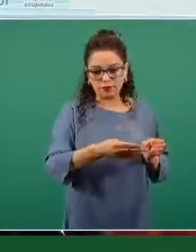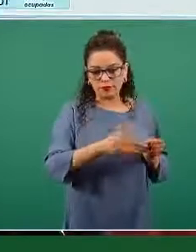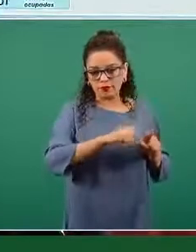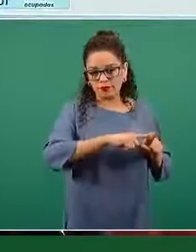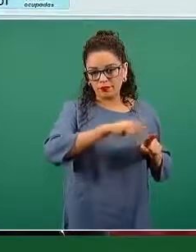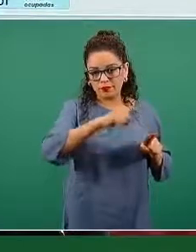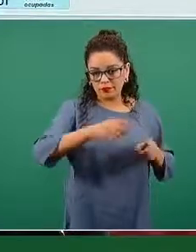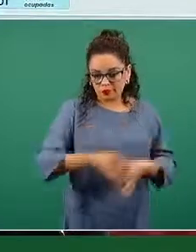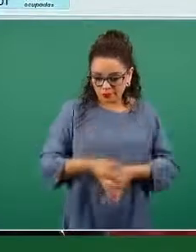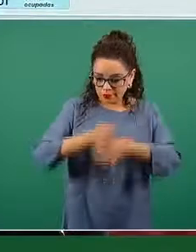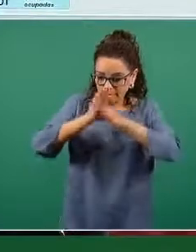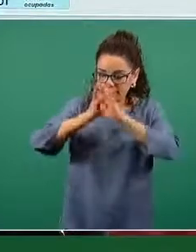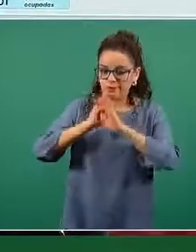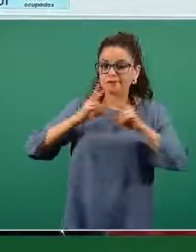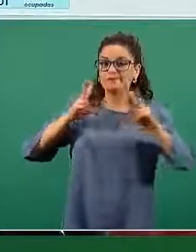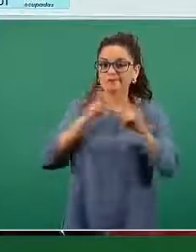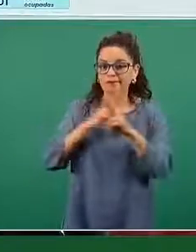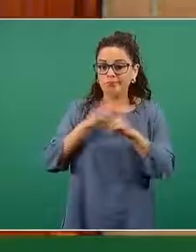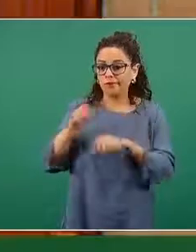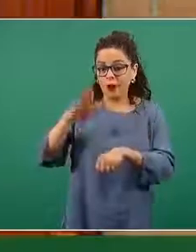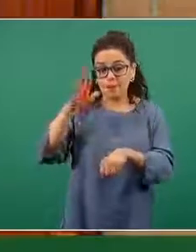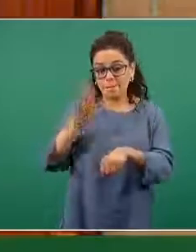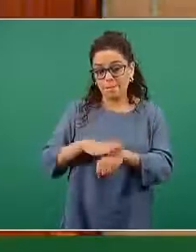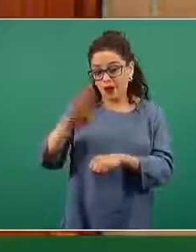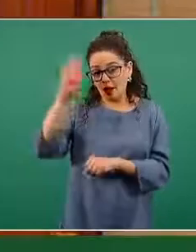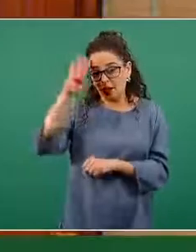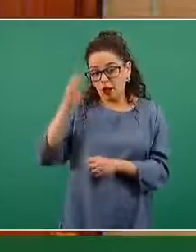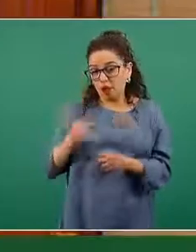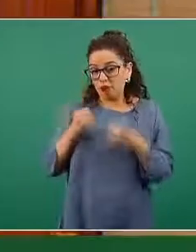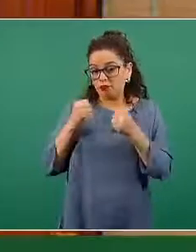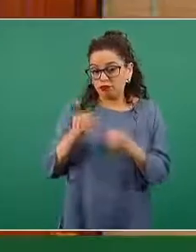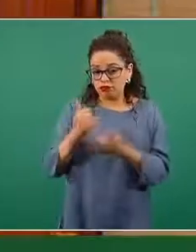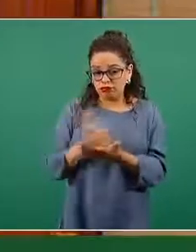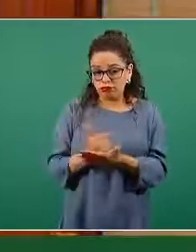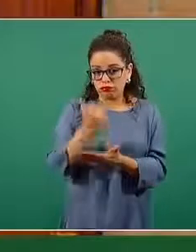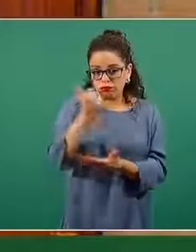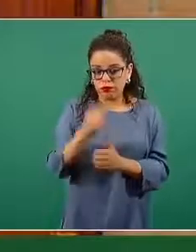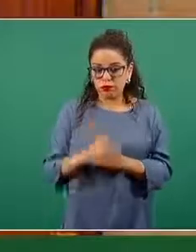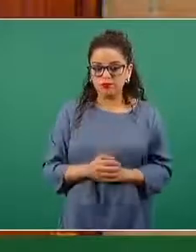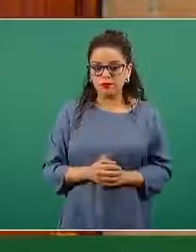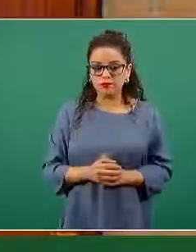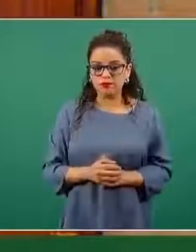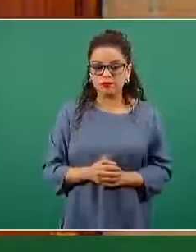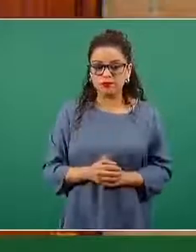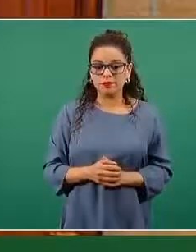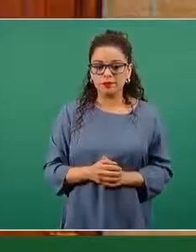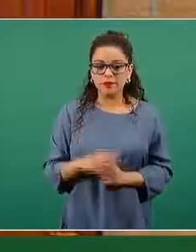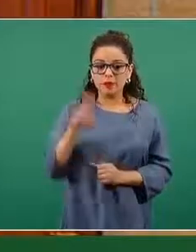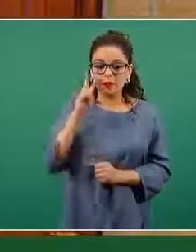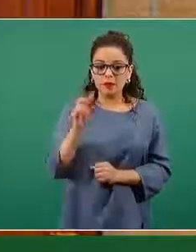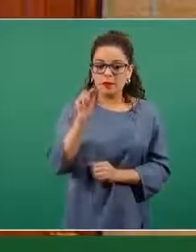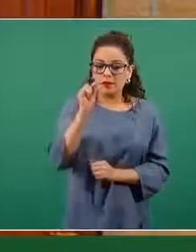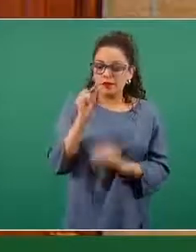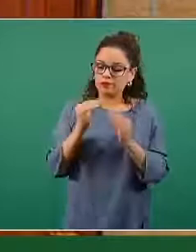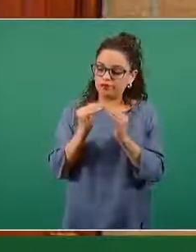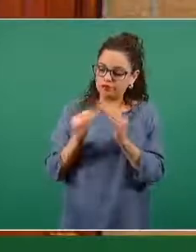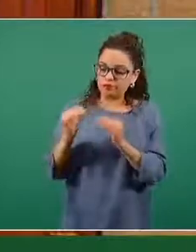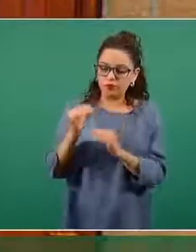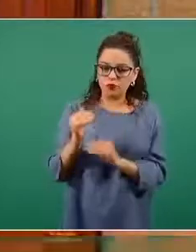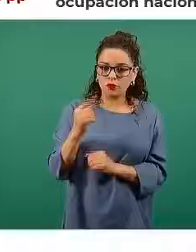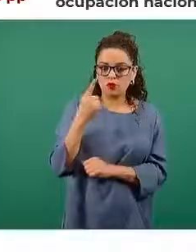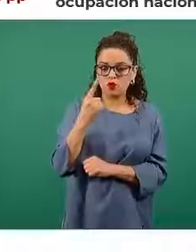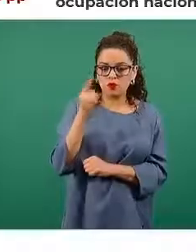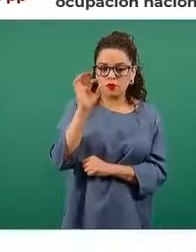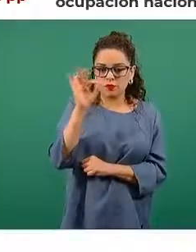aquellos que presentan las mayores complicaciones. Aquí tenemos el incremento de un punto porcentual del día de ayer al día de hoy para